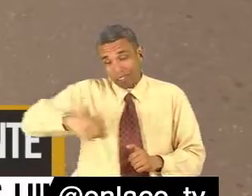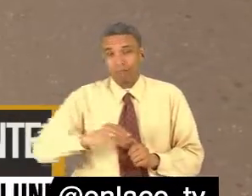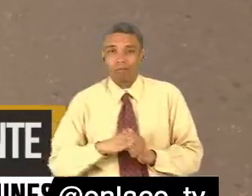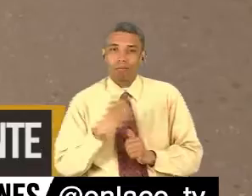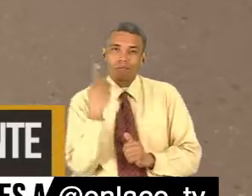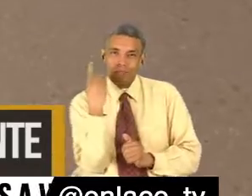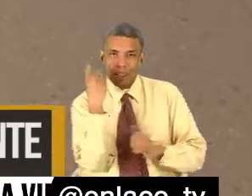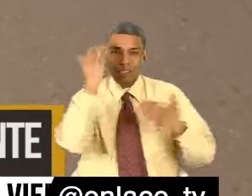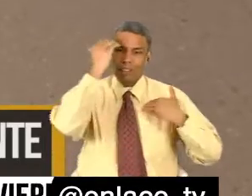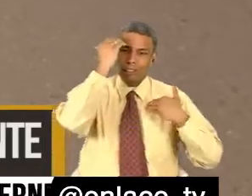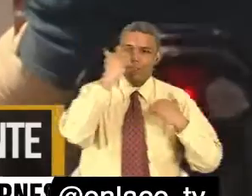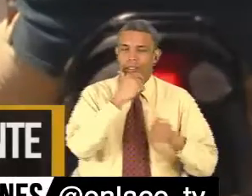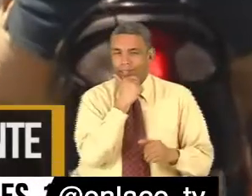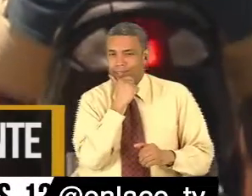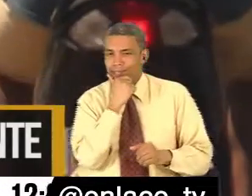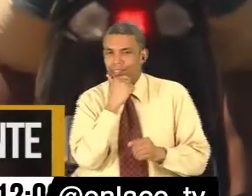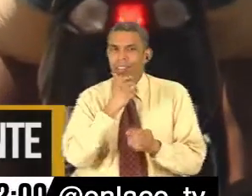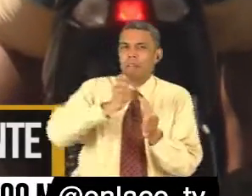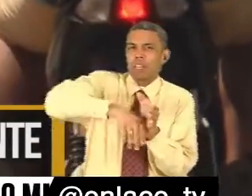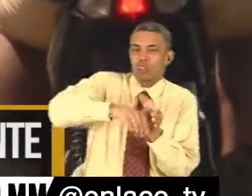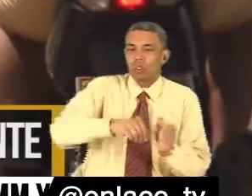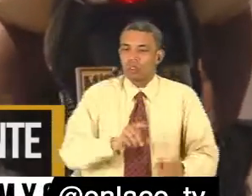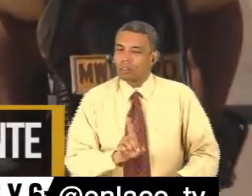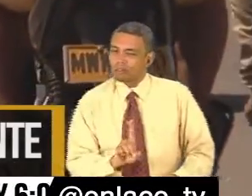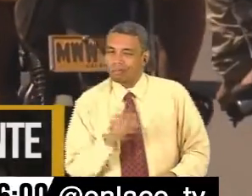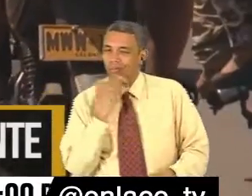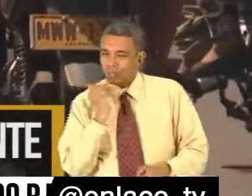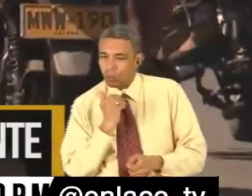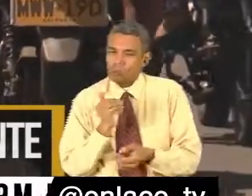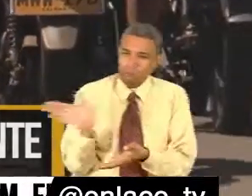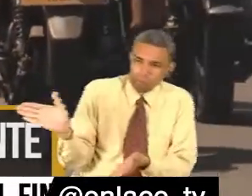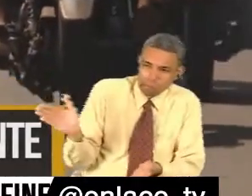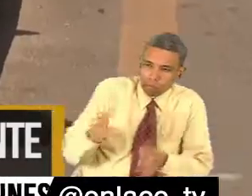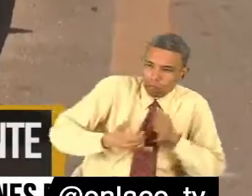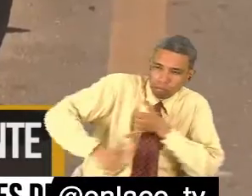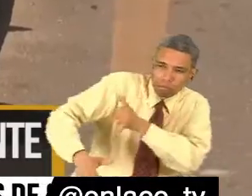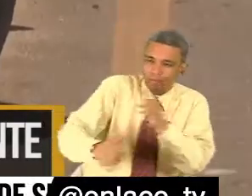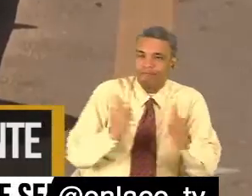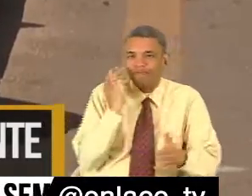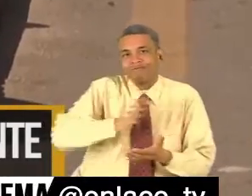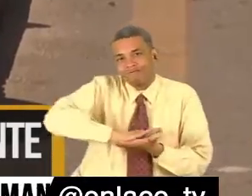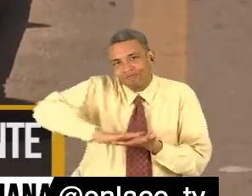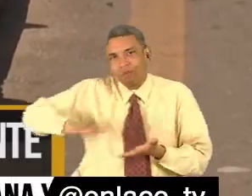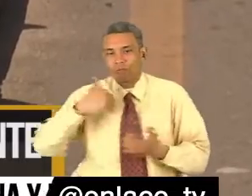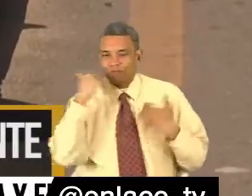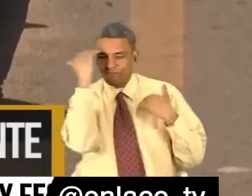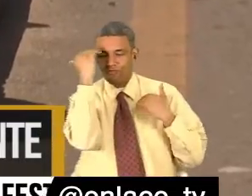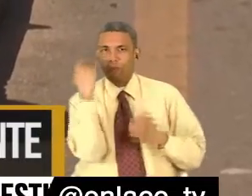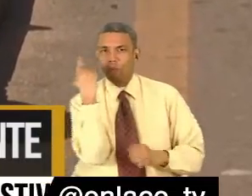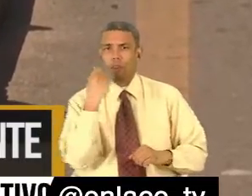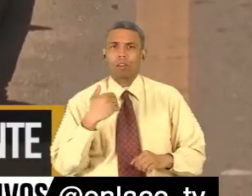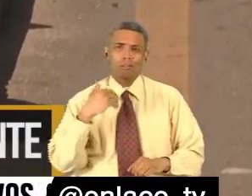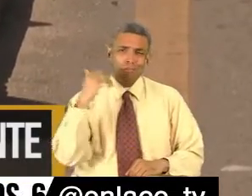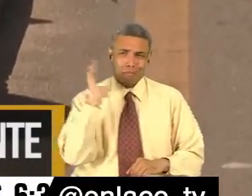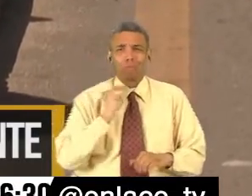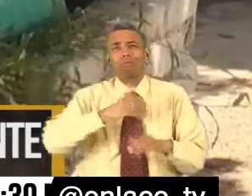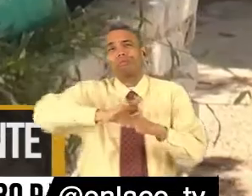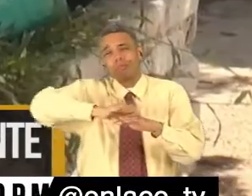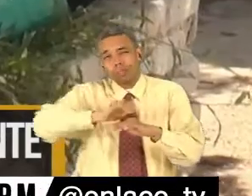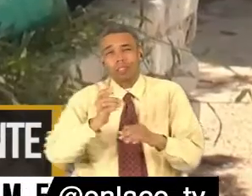de cultura ciudadana para garantizar el futuro del ecosistema en esta región del Magdalena Medio. En reiteradas ocasiones, la comunidad del